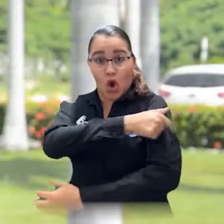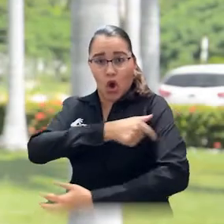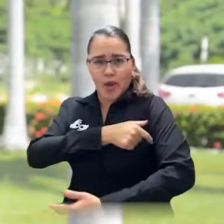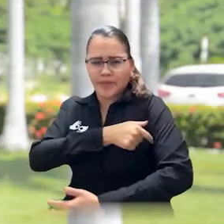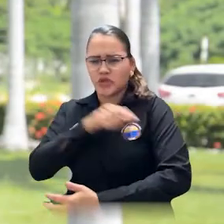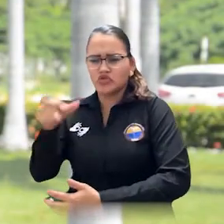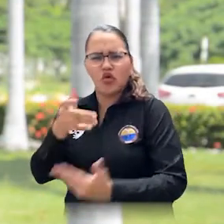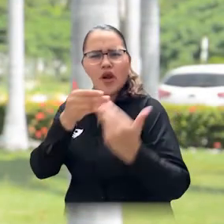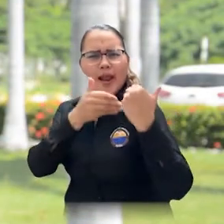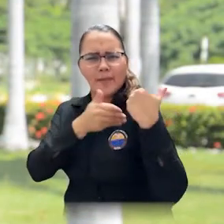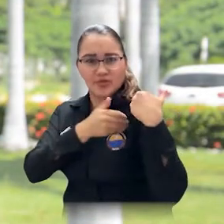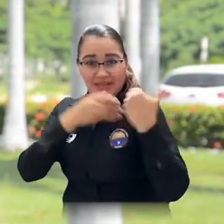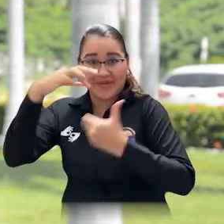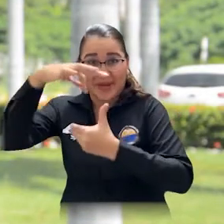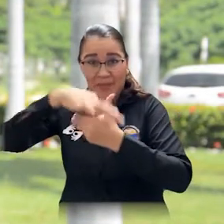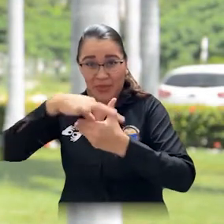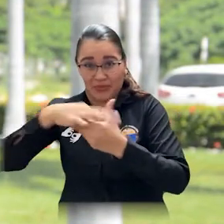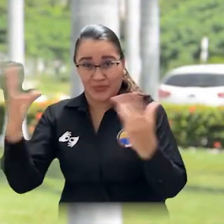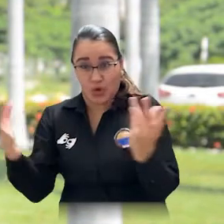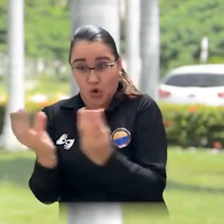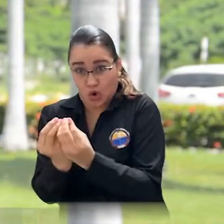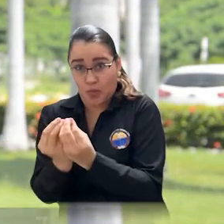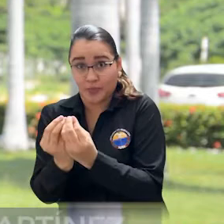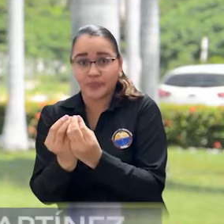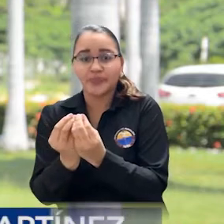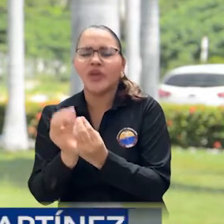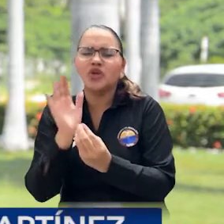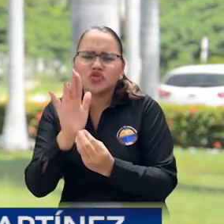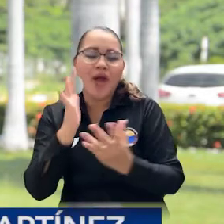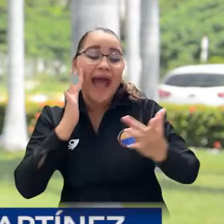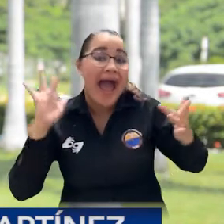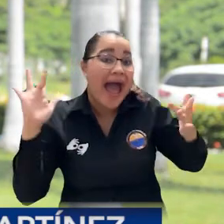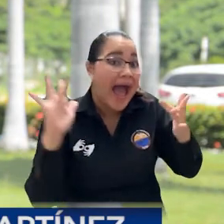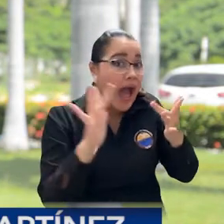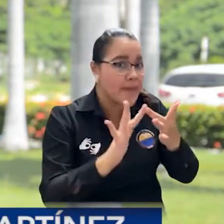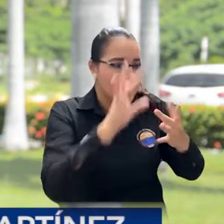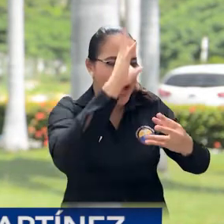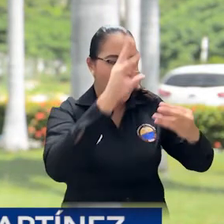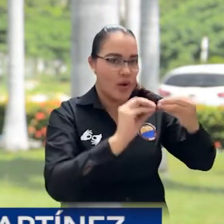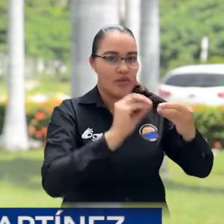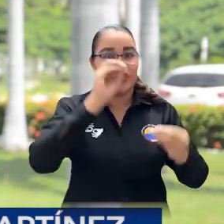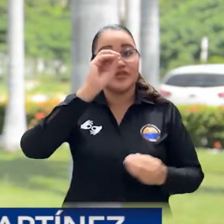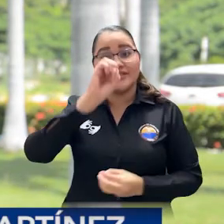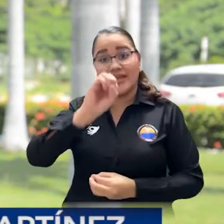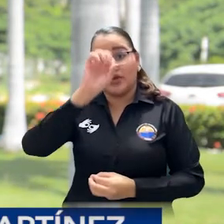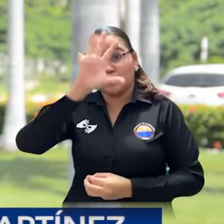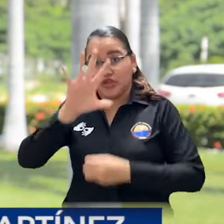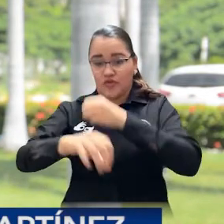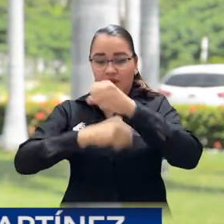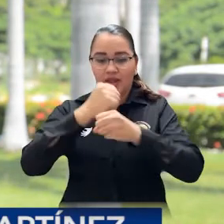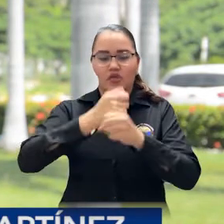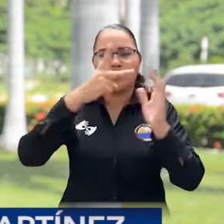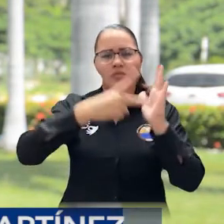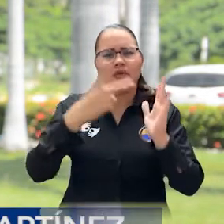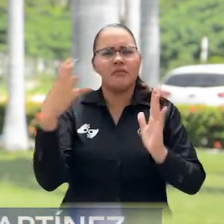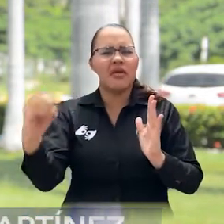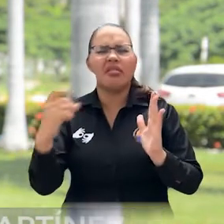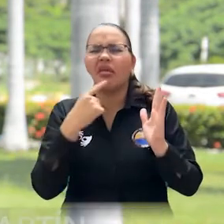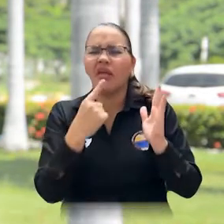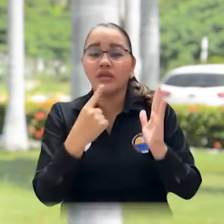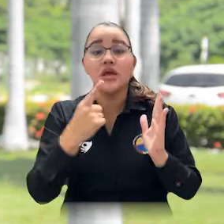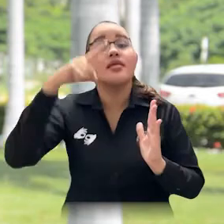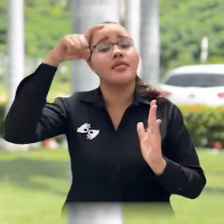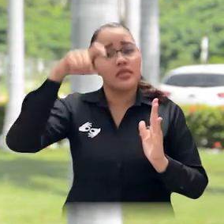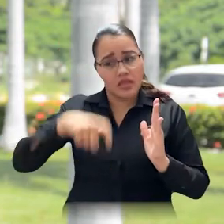En el día de hoy, el Comité de Garantía de Consulta, en virtud del Acuerdo Superior 05-2020, que lo faculta para reglamentar